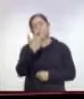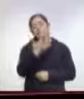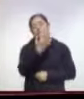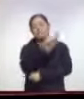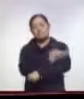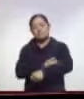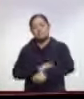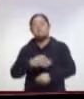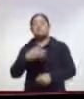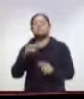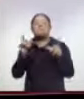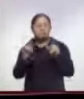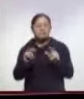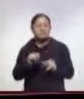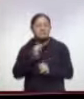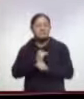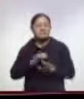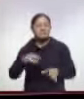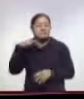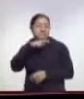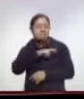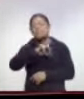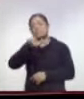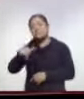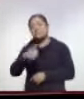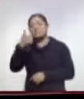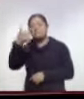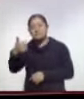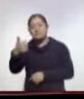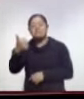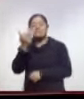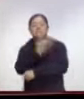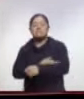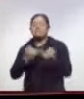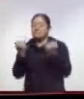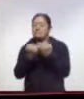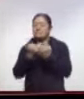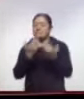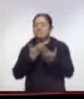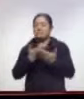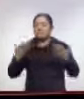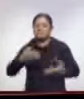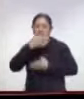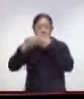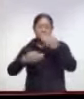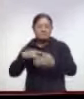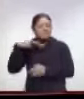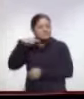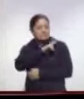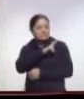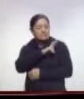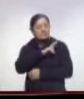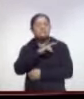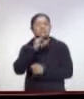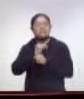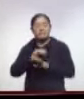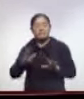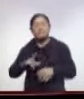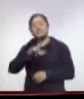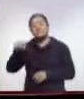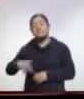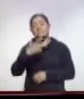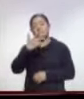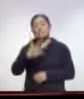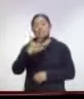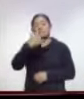está nuestro corte informativo, a las 18 horas también un poco más de Ahora Noticias Express y a las 20 horas la tercera emisión